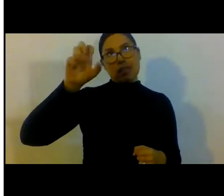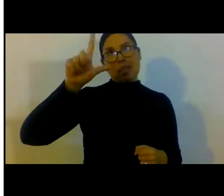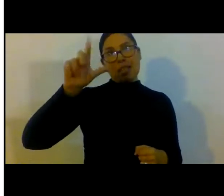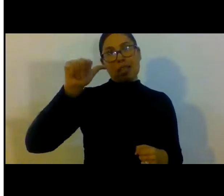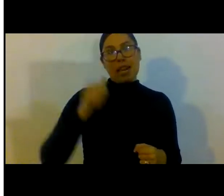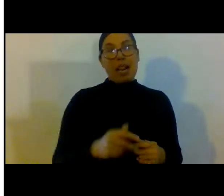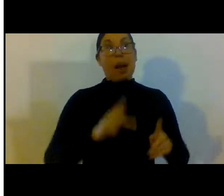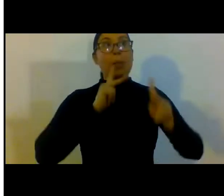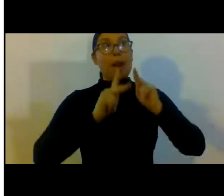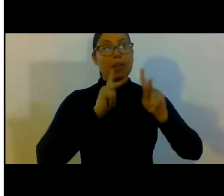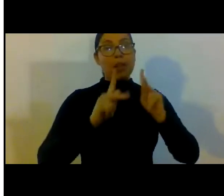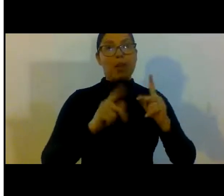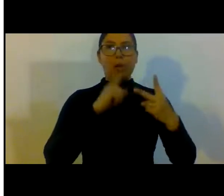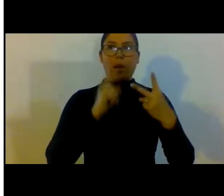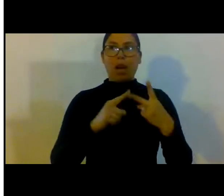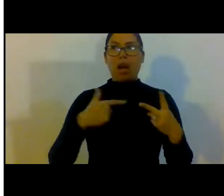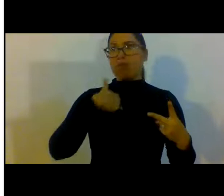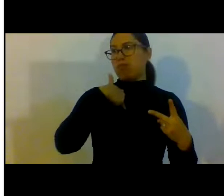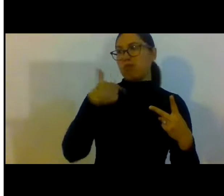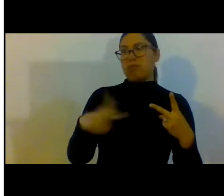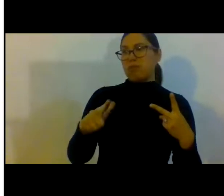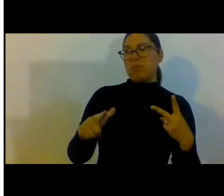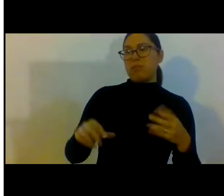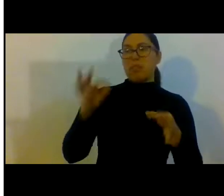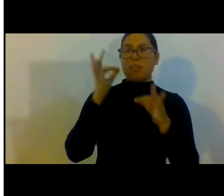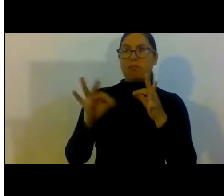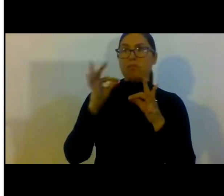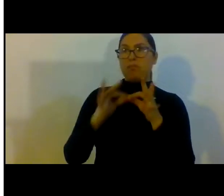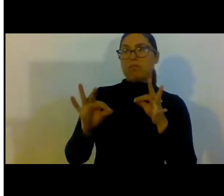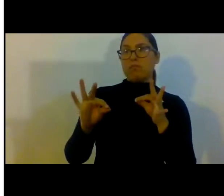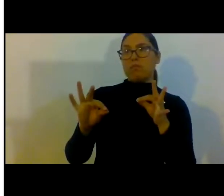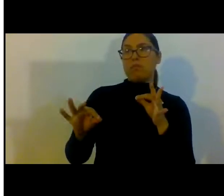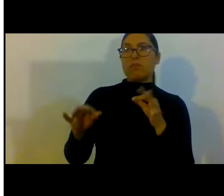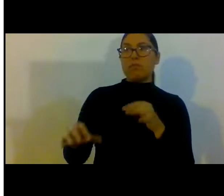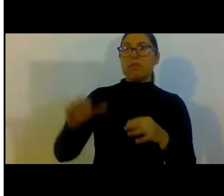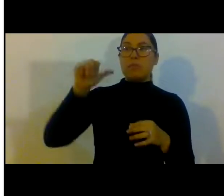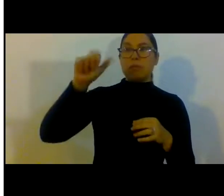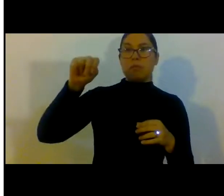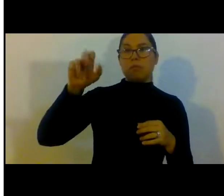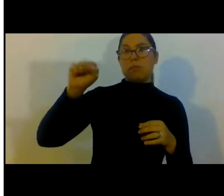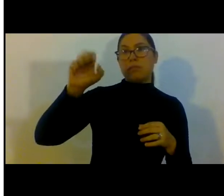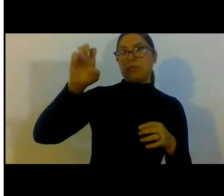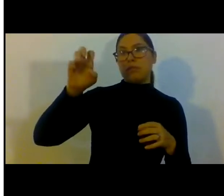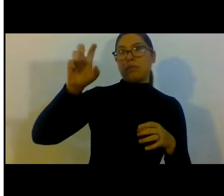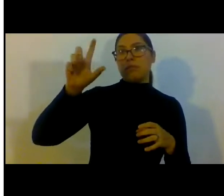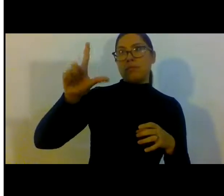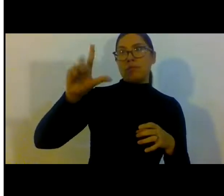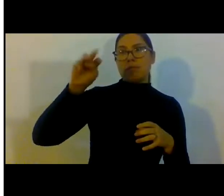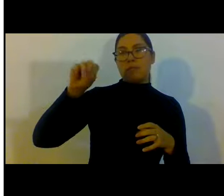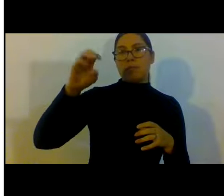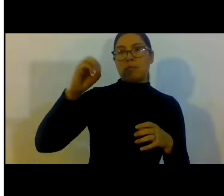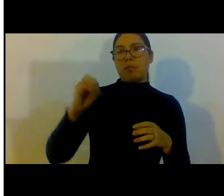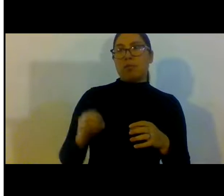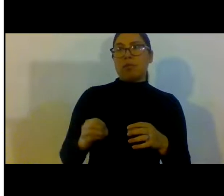Anselmo. Sí, me aburrió un poco cuando, no lo sé, ahí podemos decir alguna otra. Y esto de poder identificar